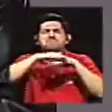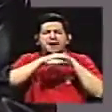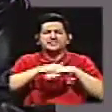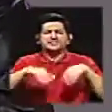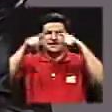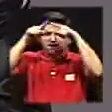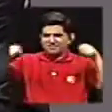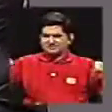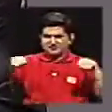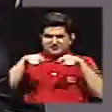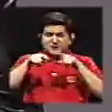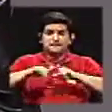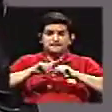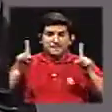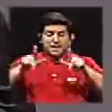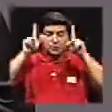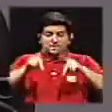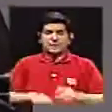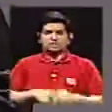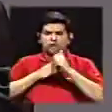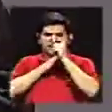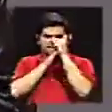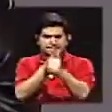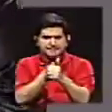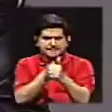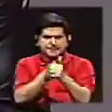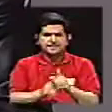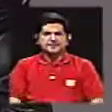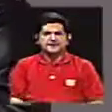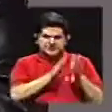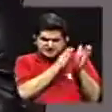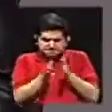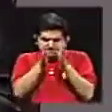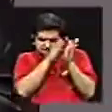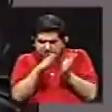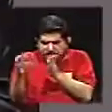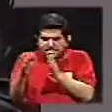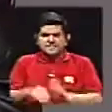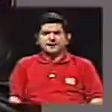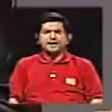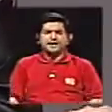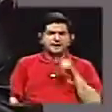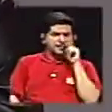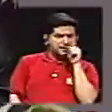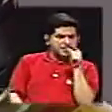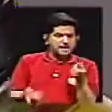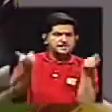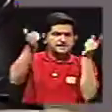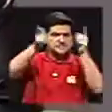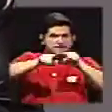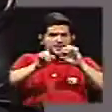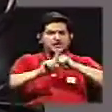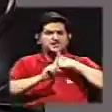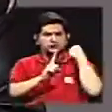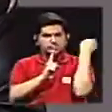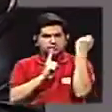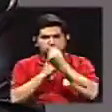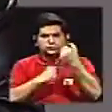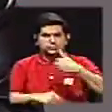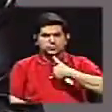pirámide, pero los que están dirigiendo, orquestando y dirigiendo la situación de